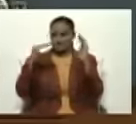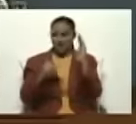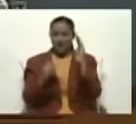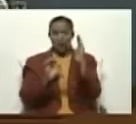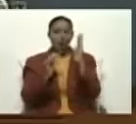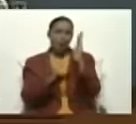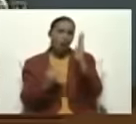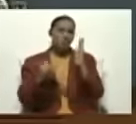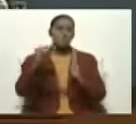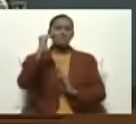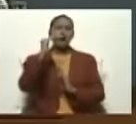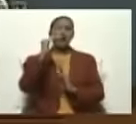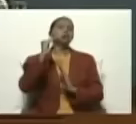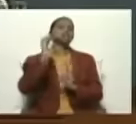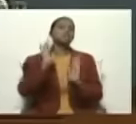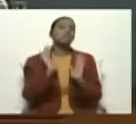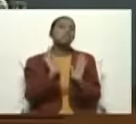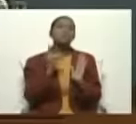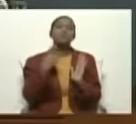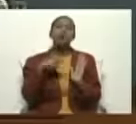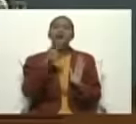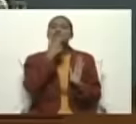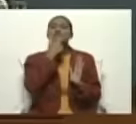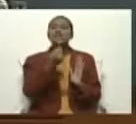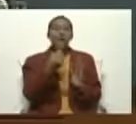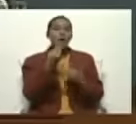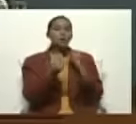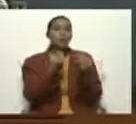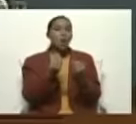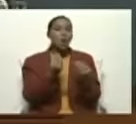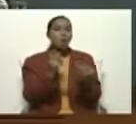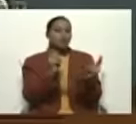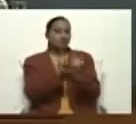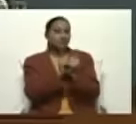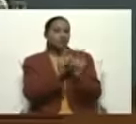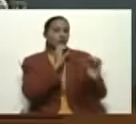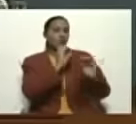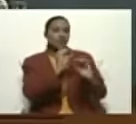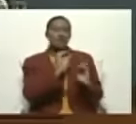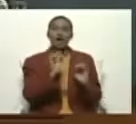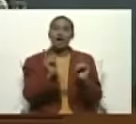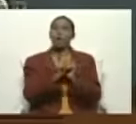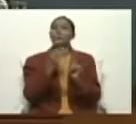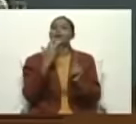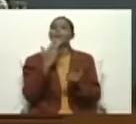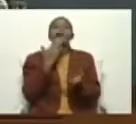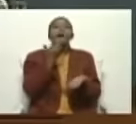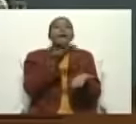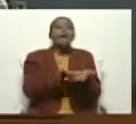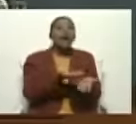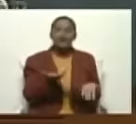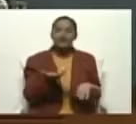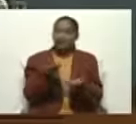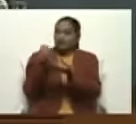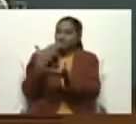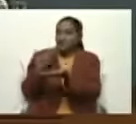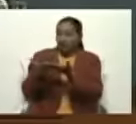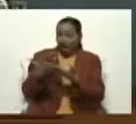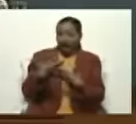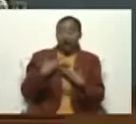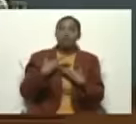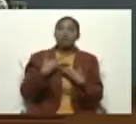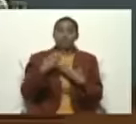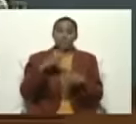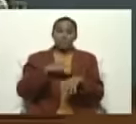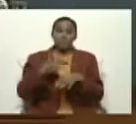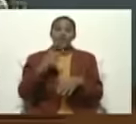desarrollen, tienen una facilidad de comunicar, una gracia en la comunicación que llega de verdad cuando